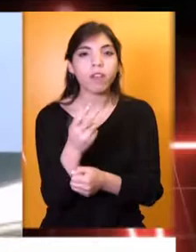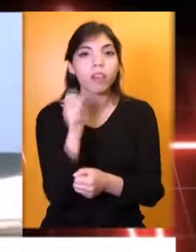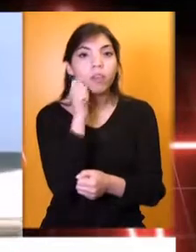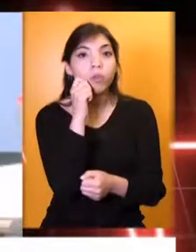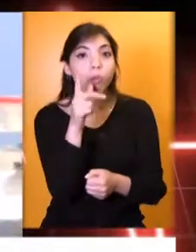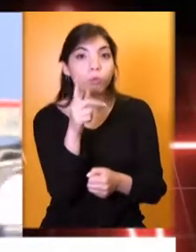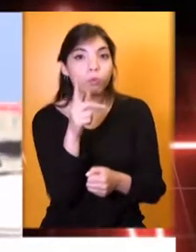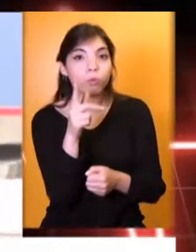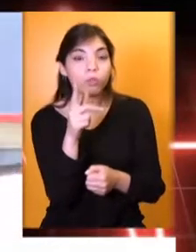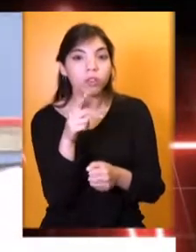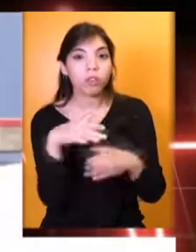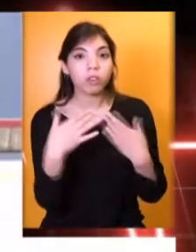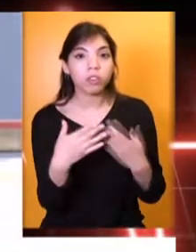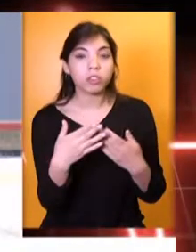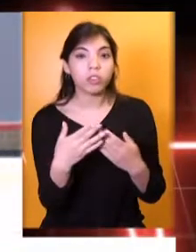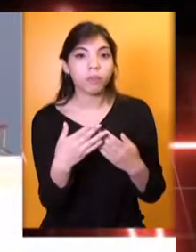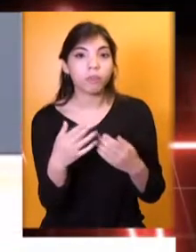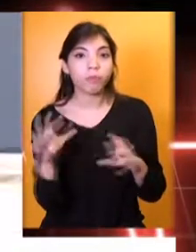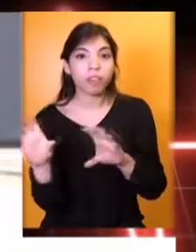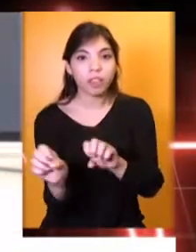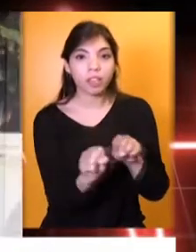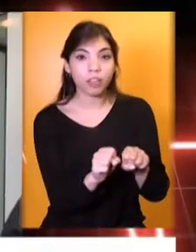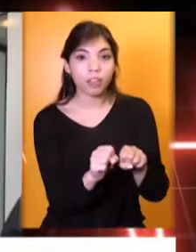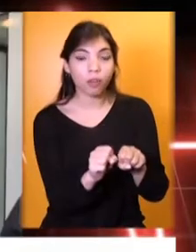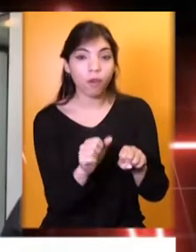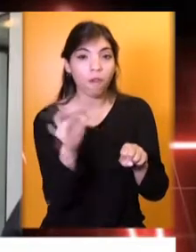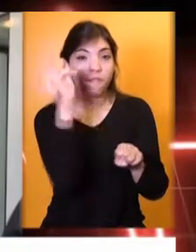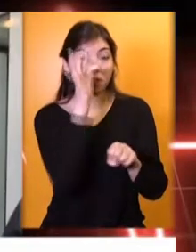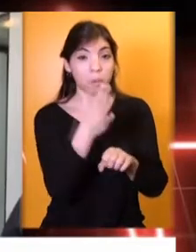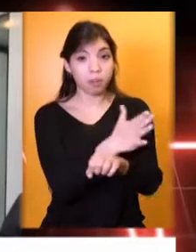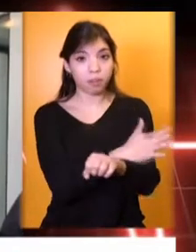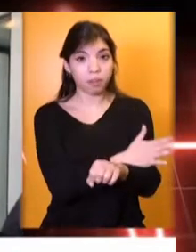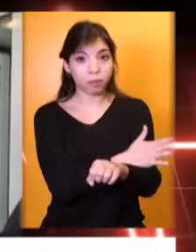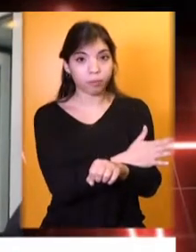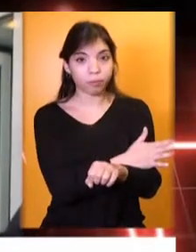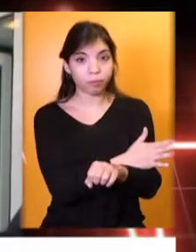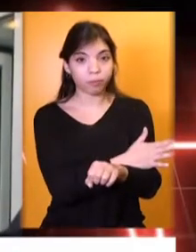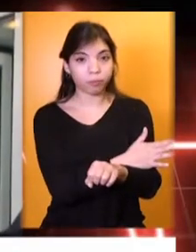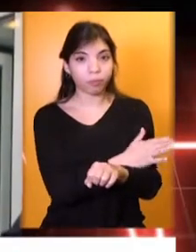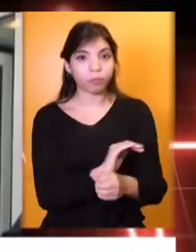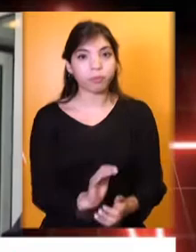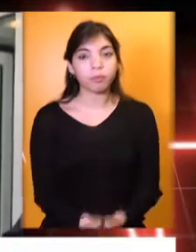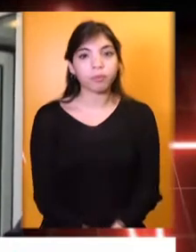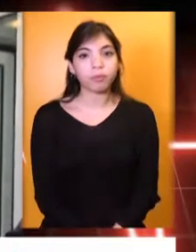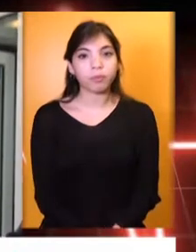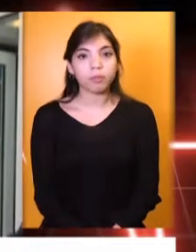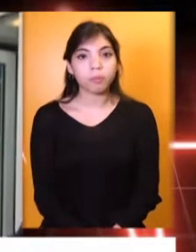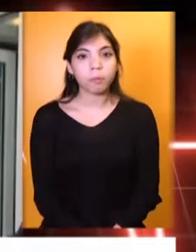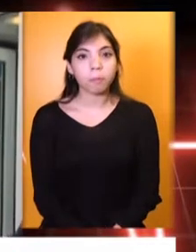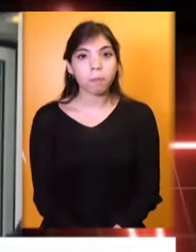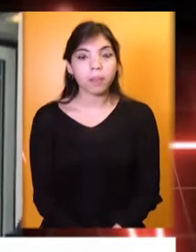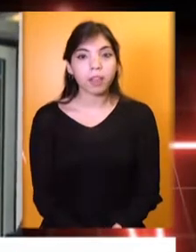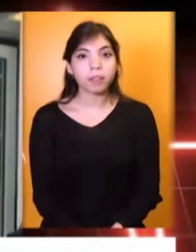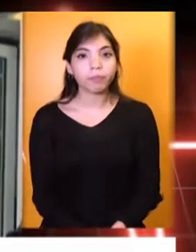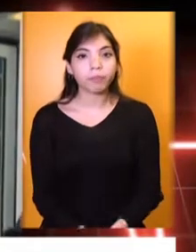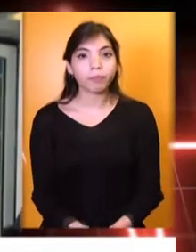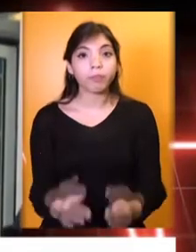en su contra tras ser detenido en febrero pasado. En el caso de la escuela